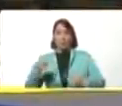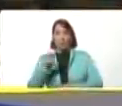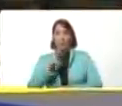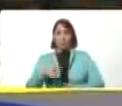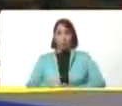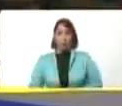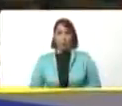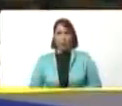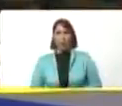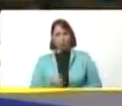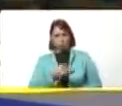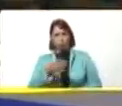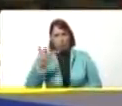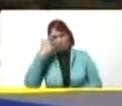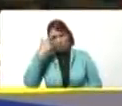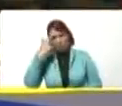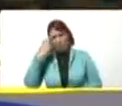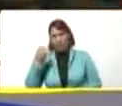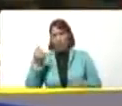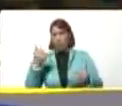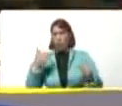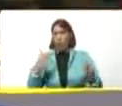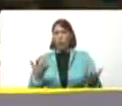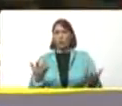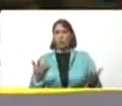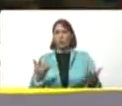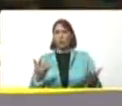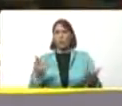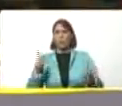11 casos. ¿Ustedes saben cuántos casos tiene nuestra hermana España?